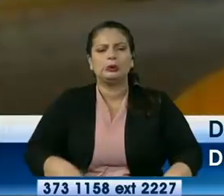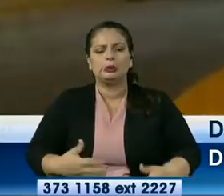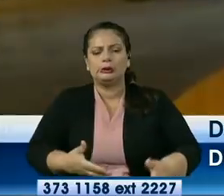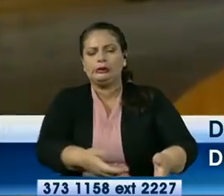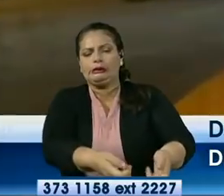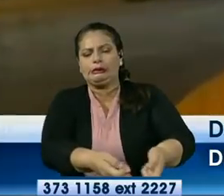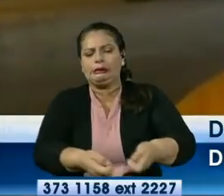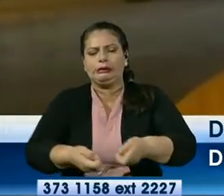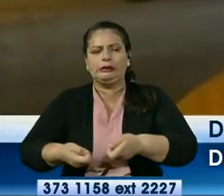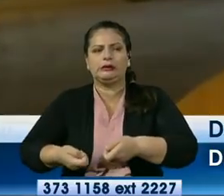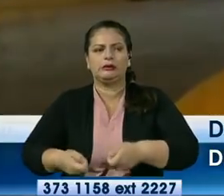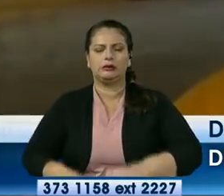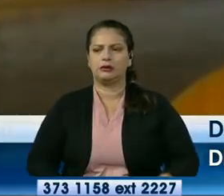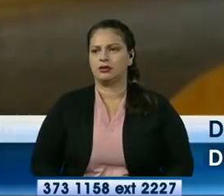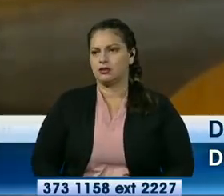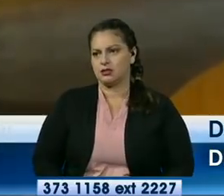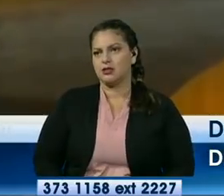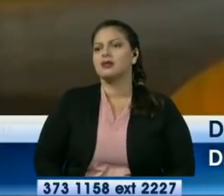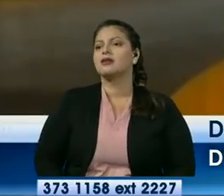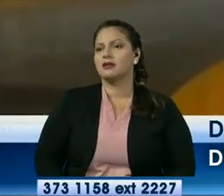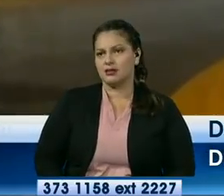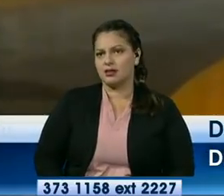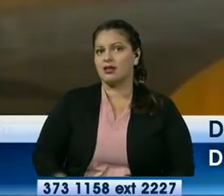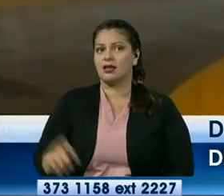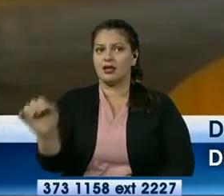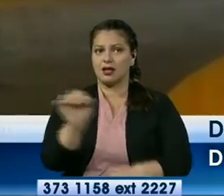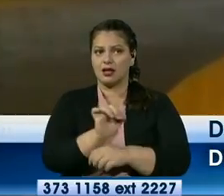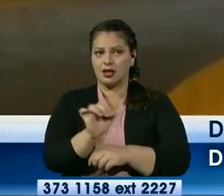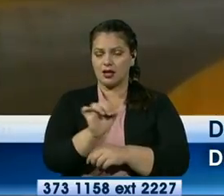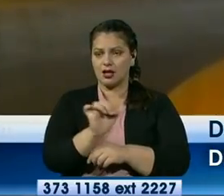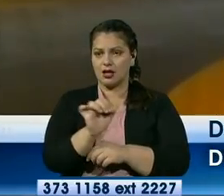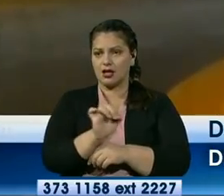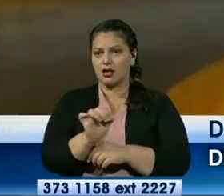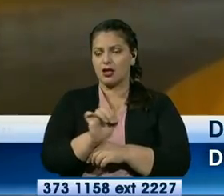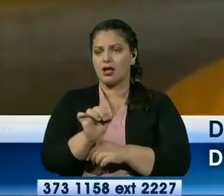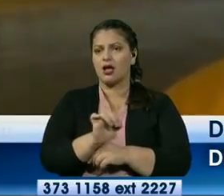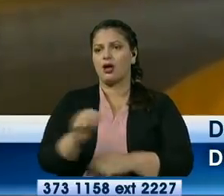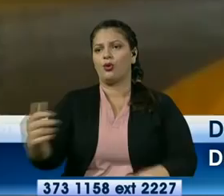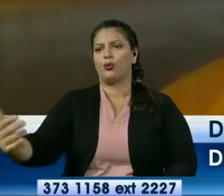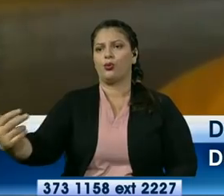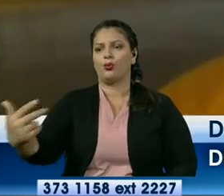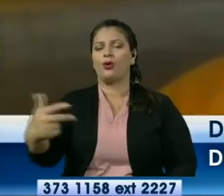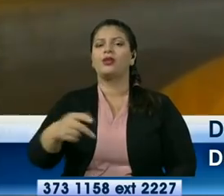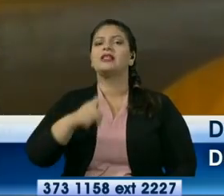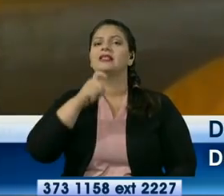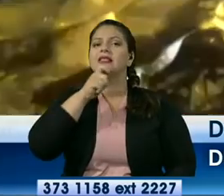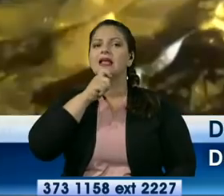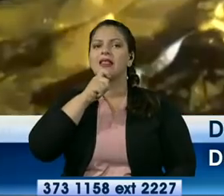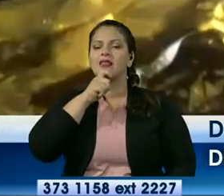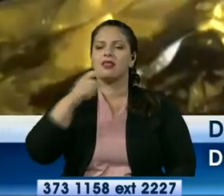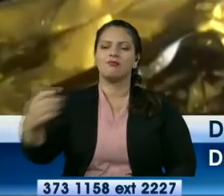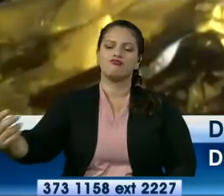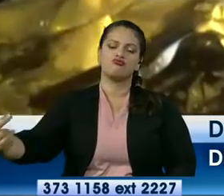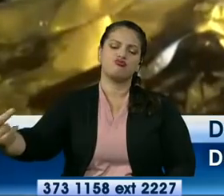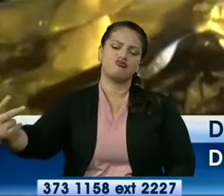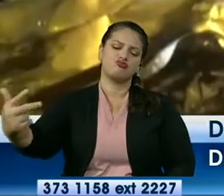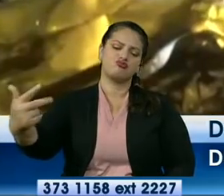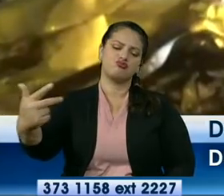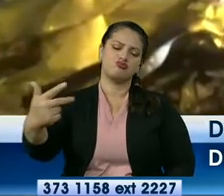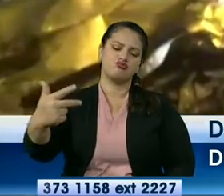Claro, él venía de Santa Ana a Puerto Viejo el auto y la camioneta con dirección en Puerto Viejo 24 de mayo. Encontramos una